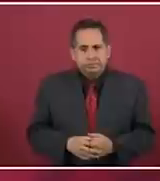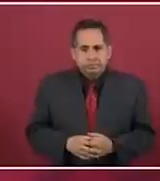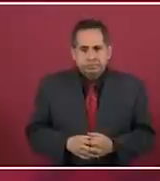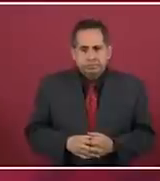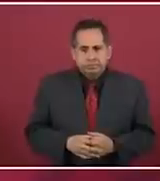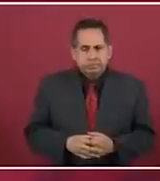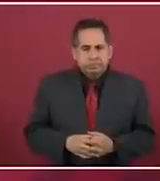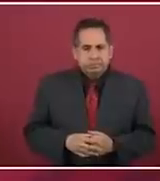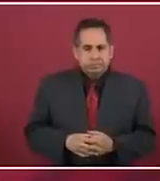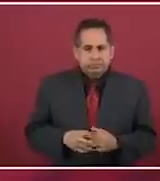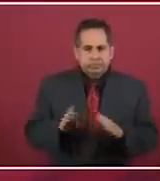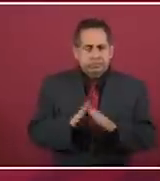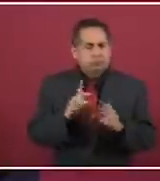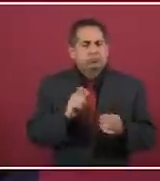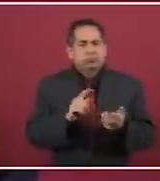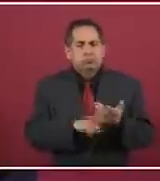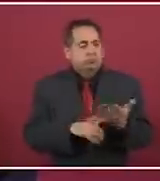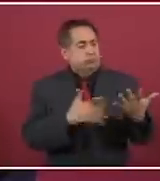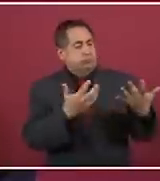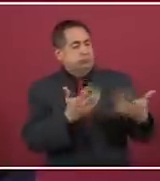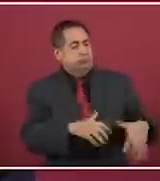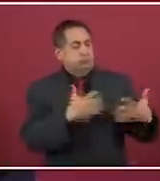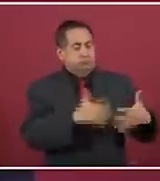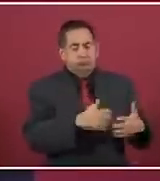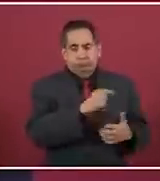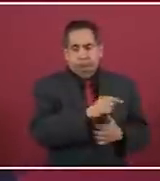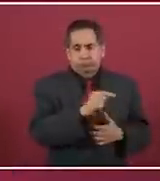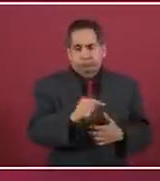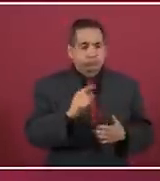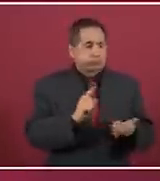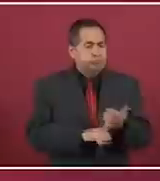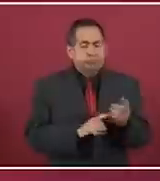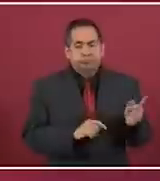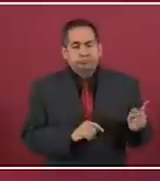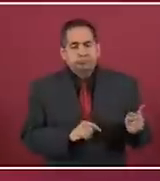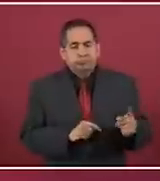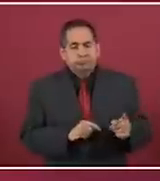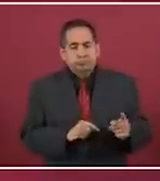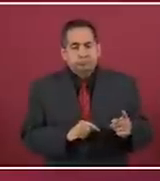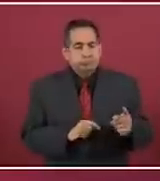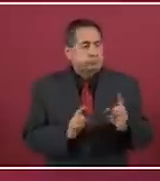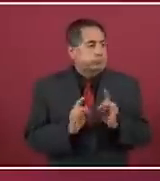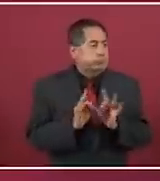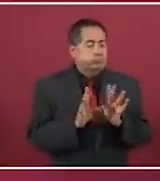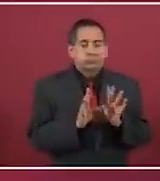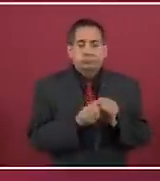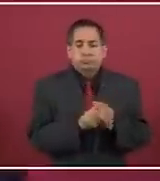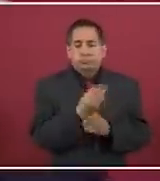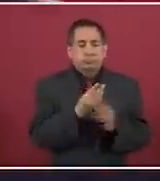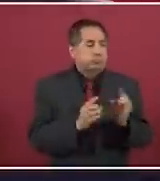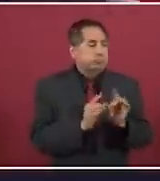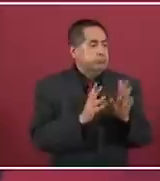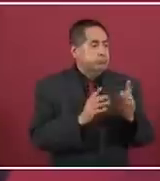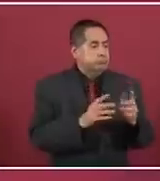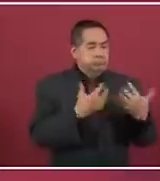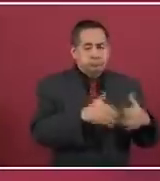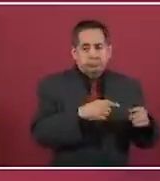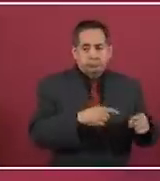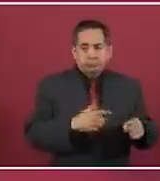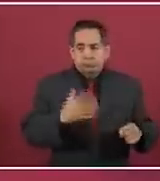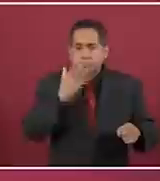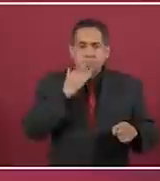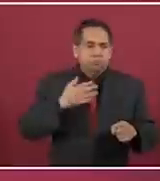haya empresas que surgen y que no tienen